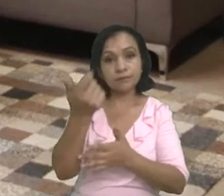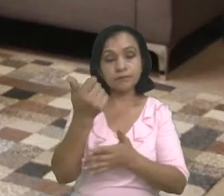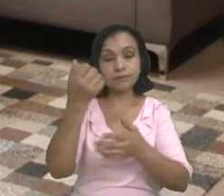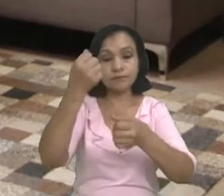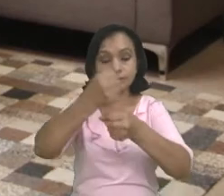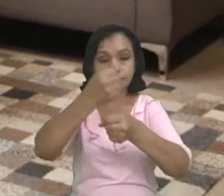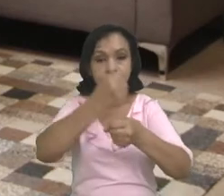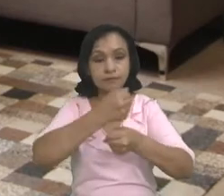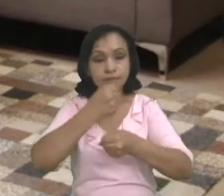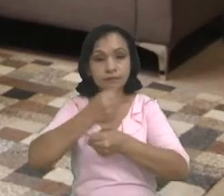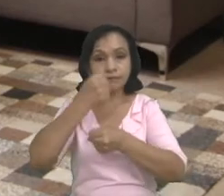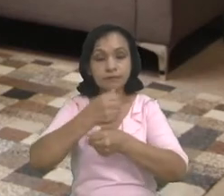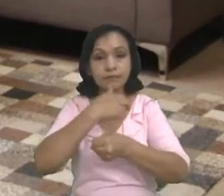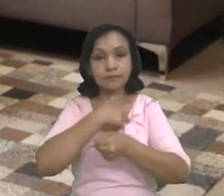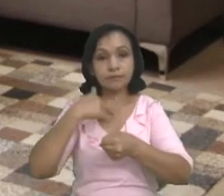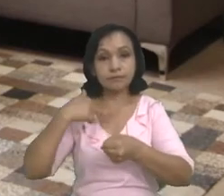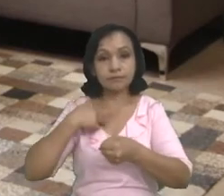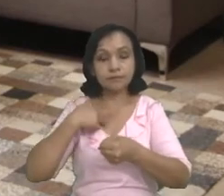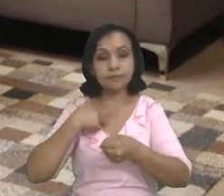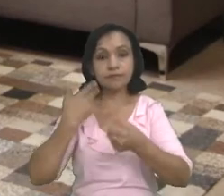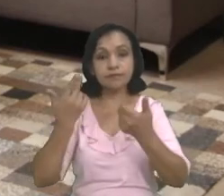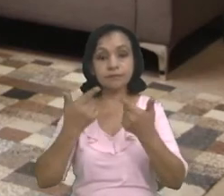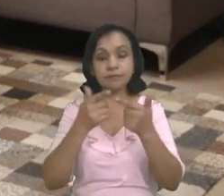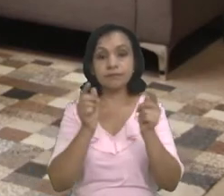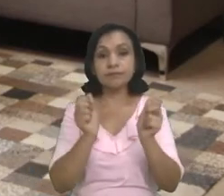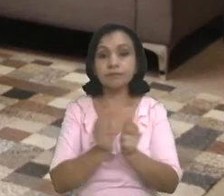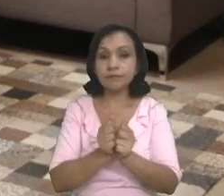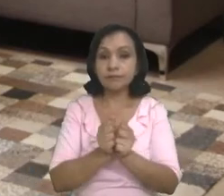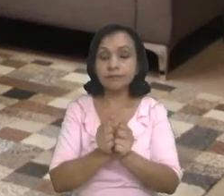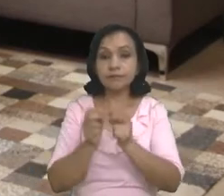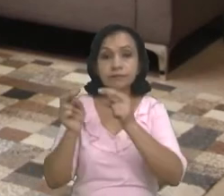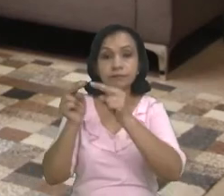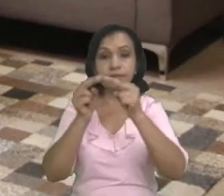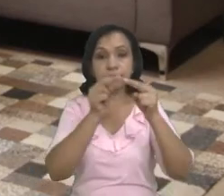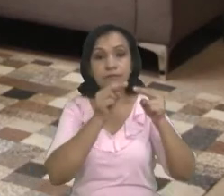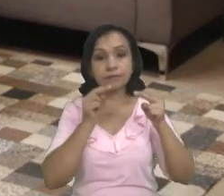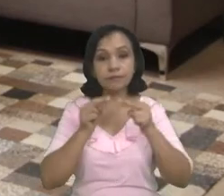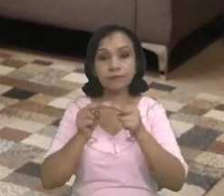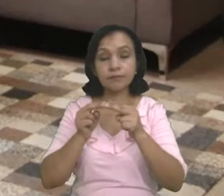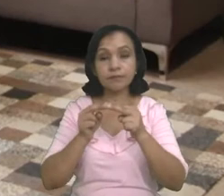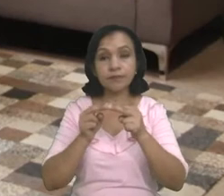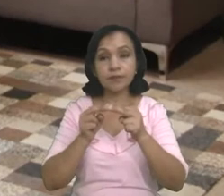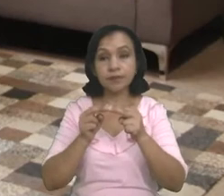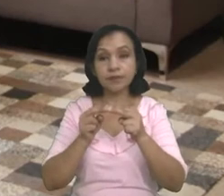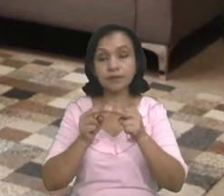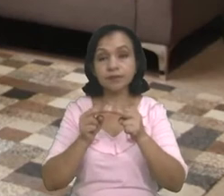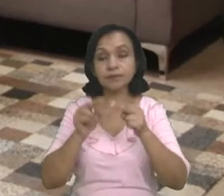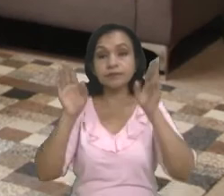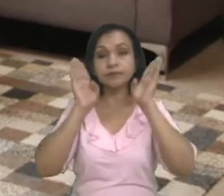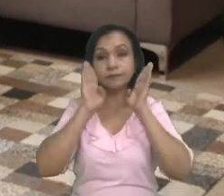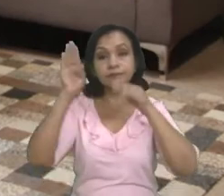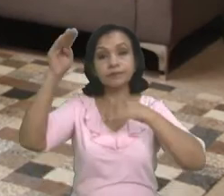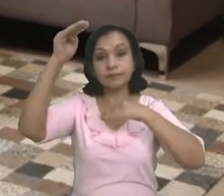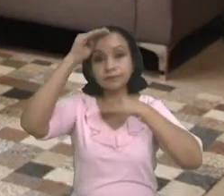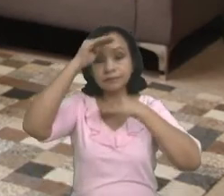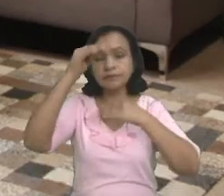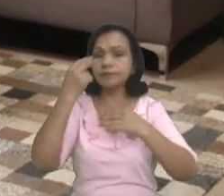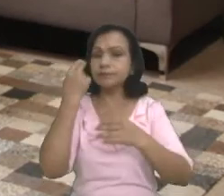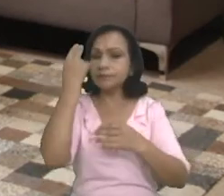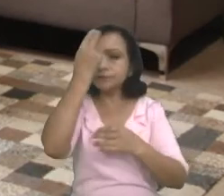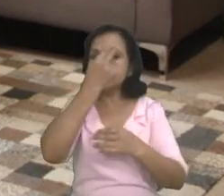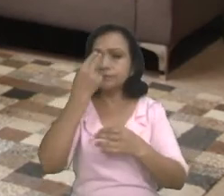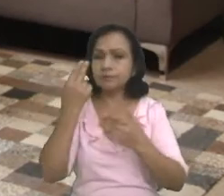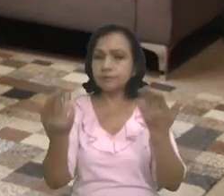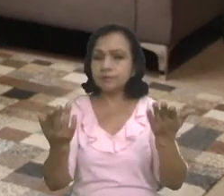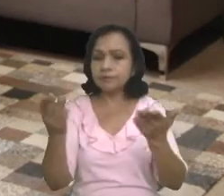trabajo que también están realizando dentro de esa dinámica de articulación con el sector del salud privada le hago esta consulta